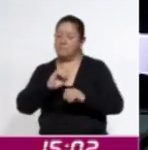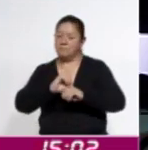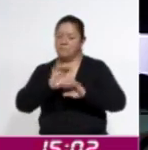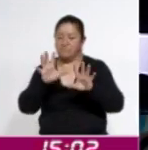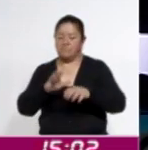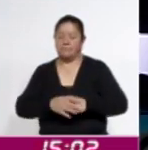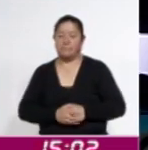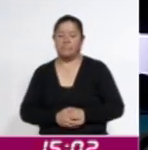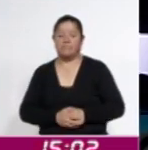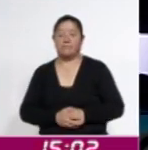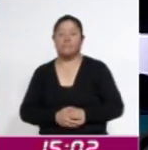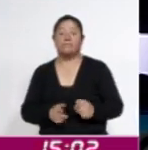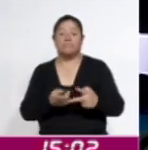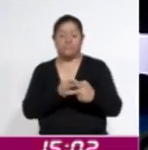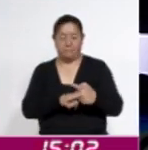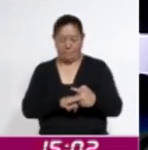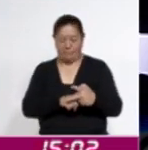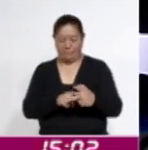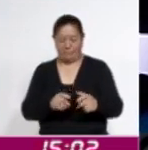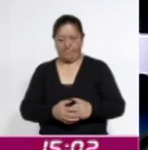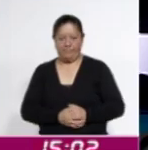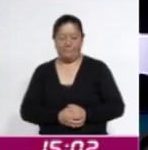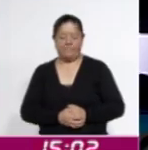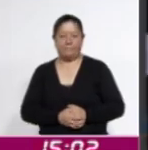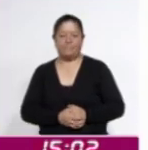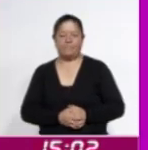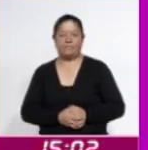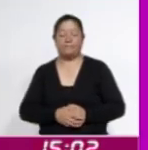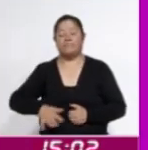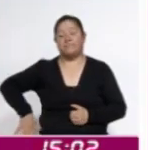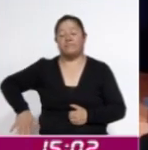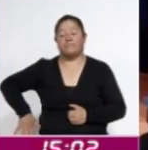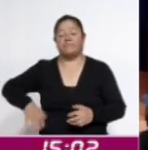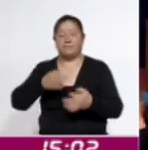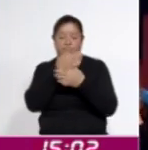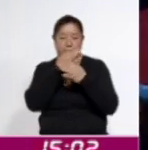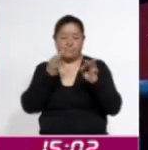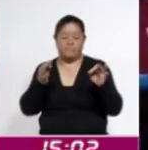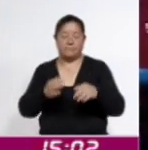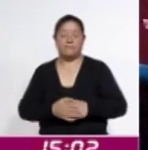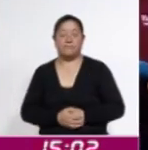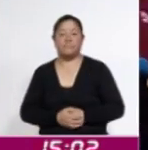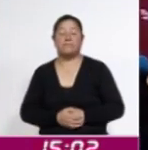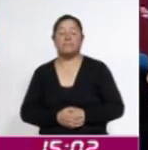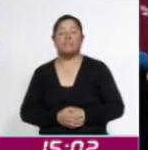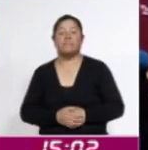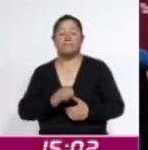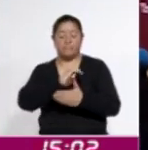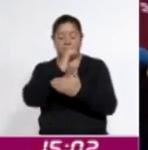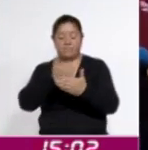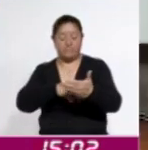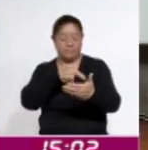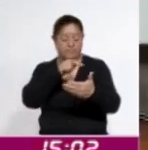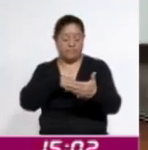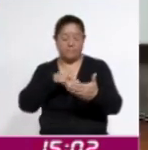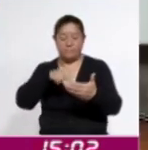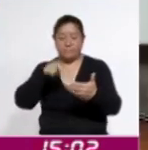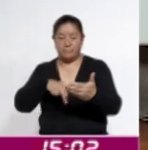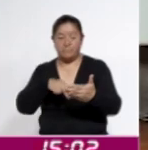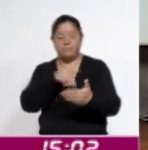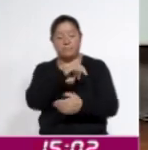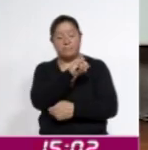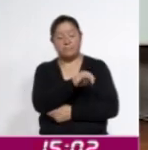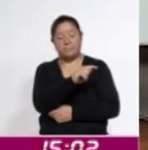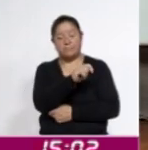a la información. Le comentaba hace unos instantes, en el marco de la firma de convenio entre